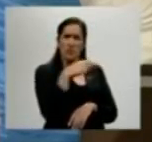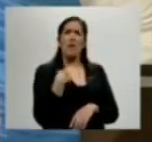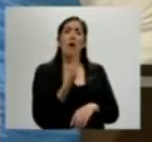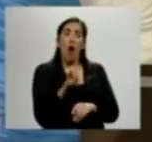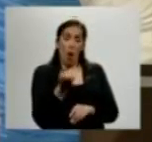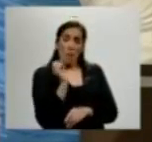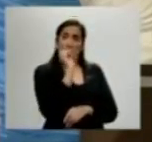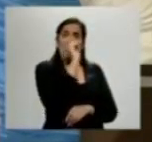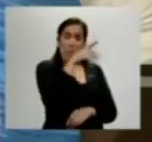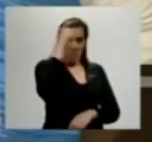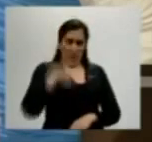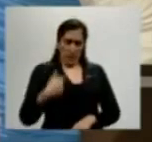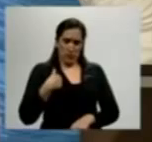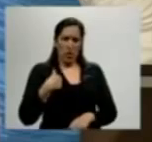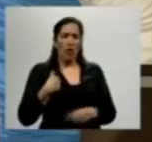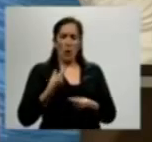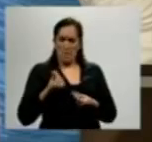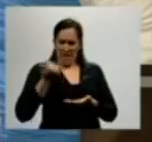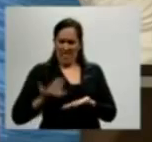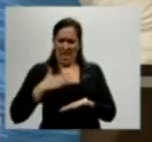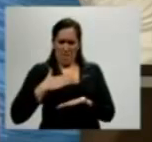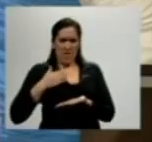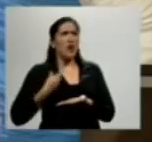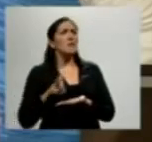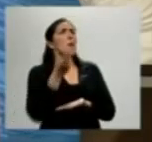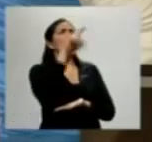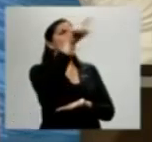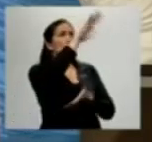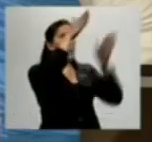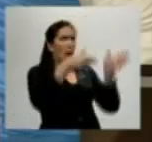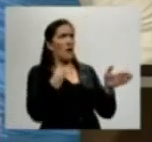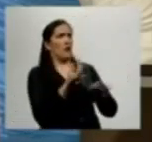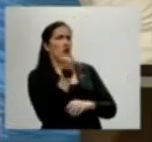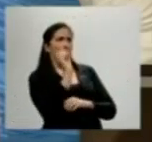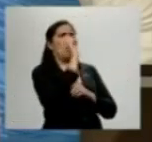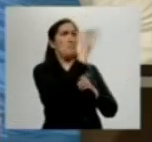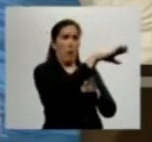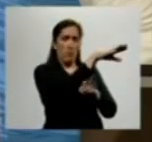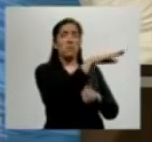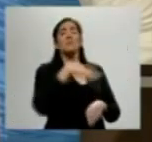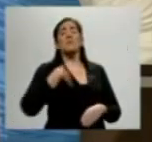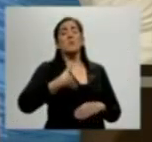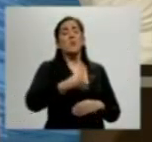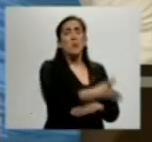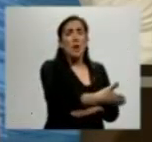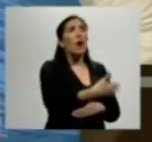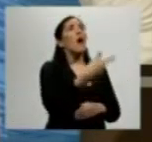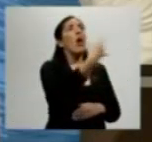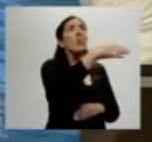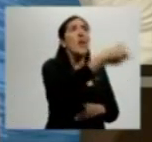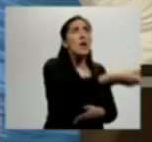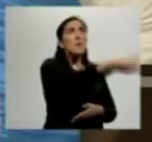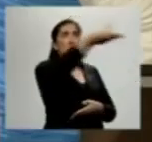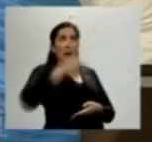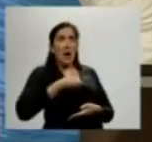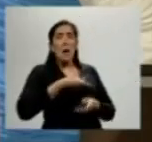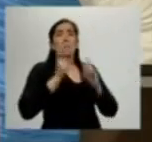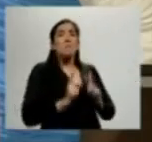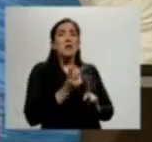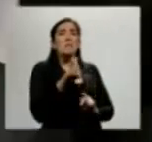cuando el depositante transfiere la propiedad al banco depositario, quien tiene la obligación de restituirlo en la moneda de la